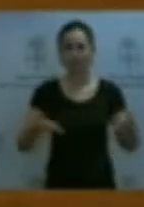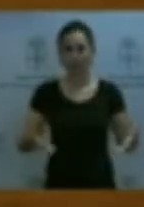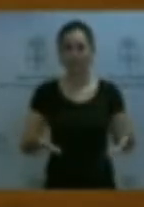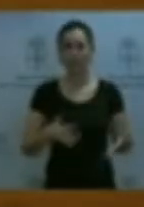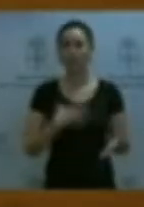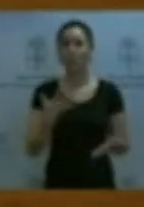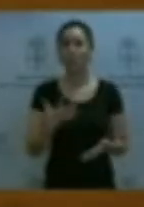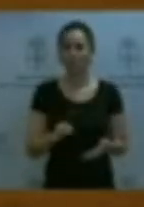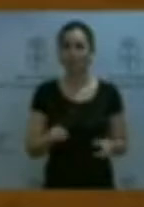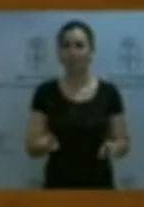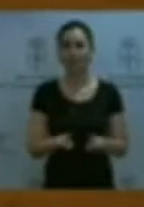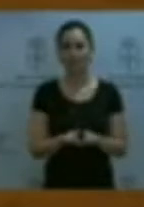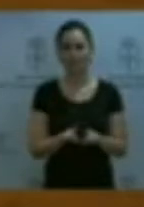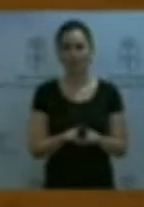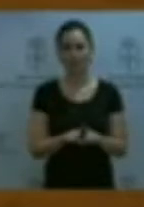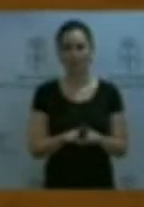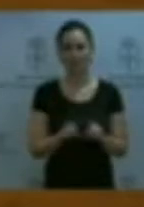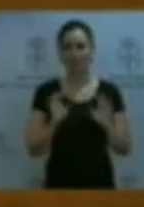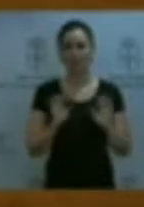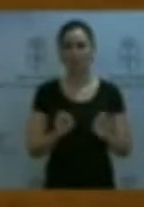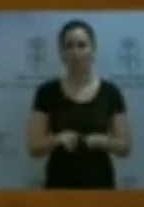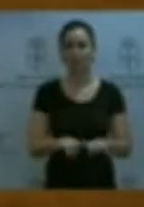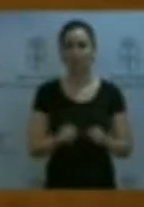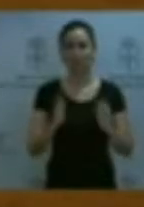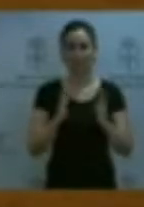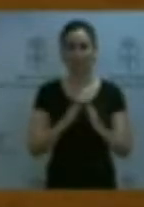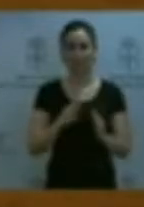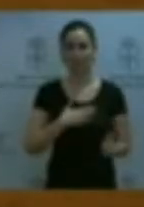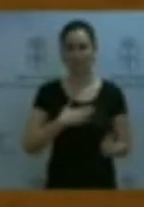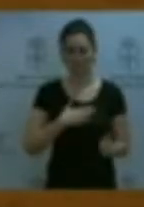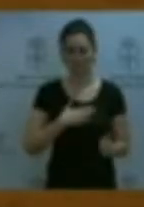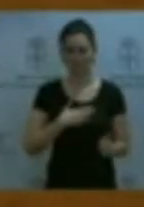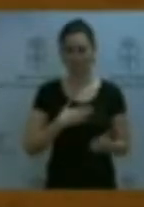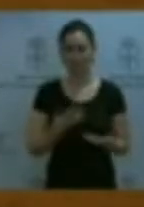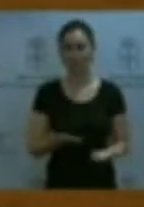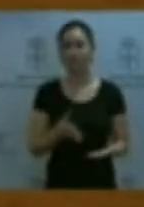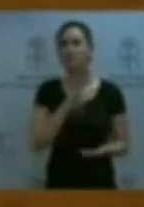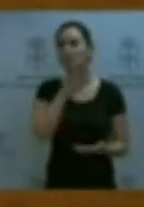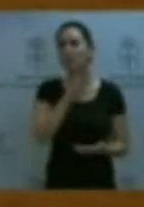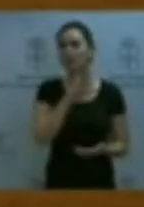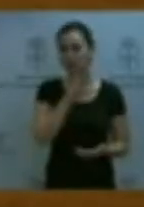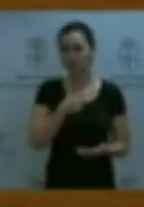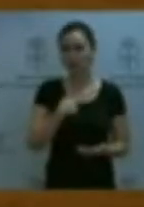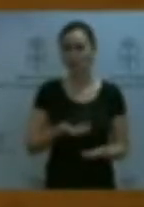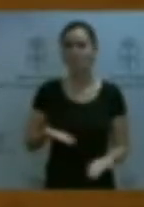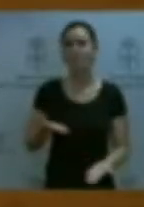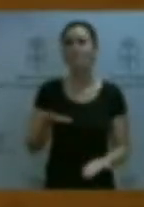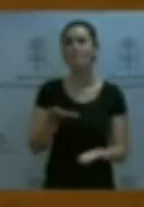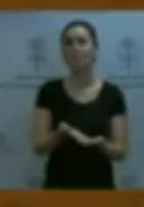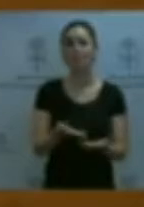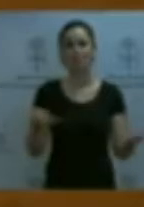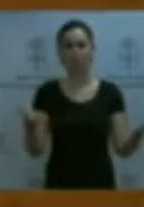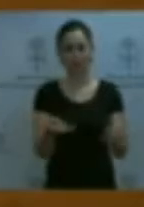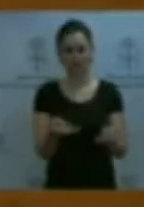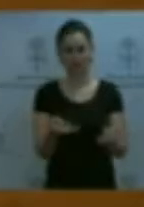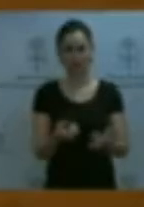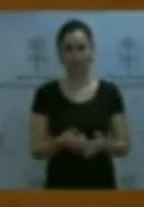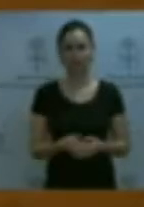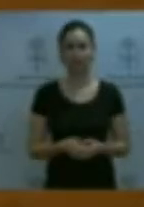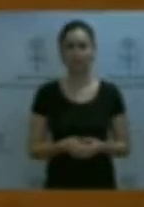teletrabajo. Por todas esas razones, solicitamos y pedimos la aprobación de los grupos parlamentarios a